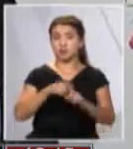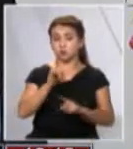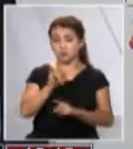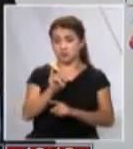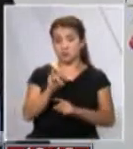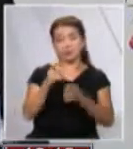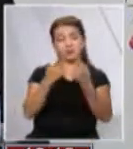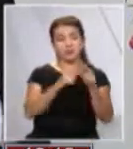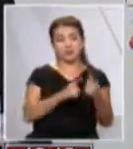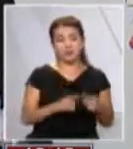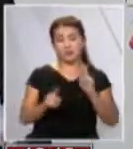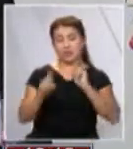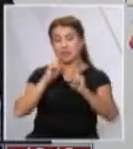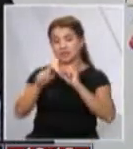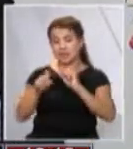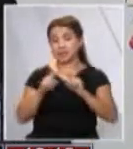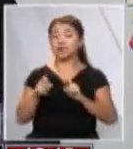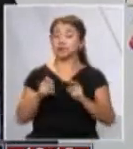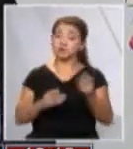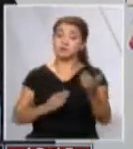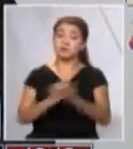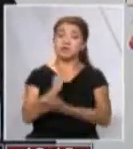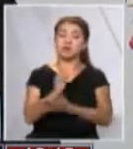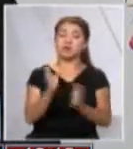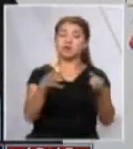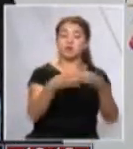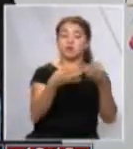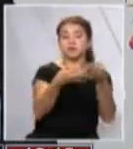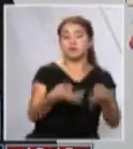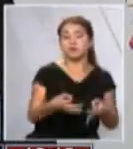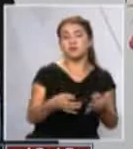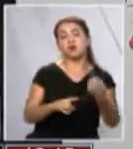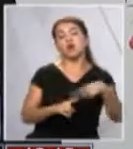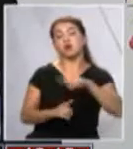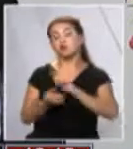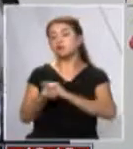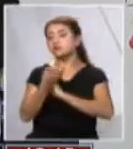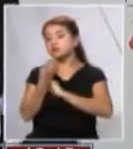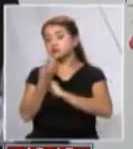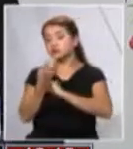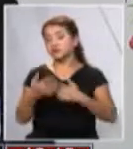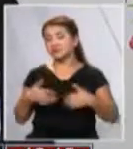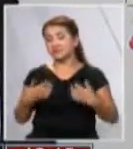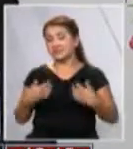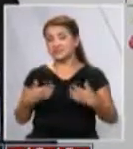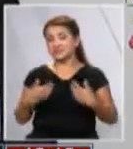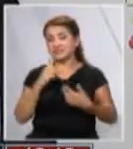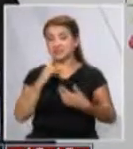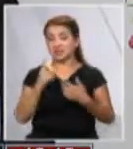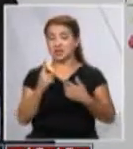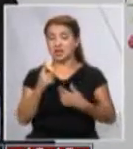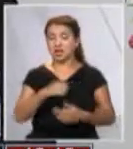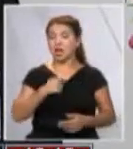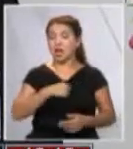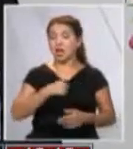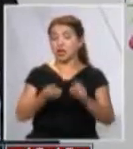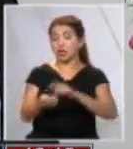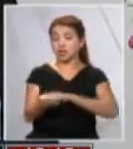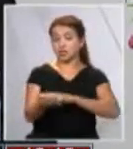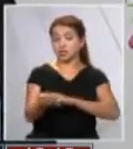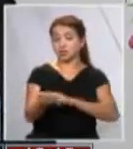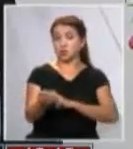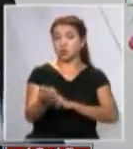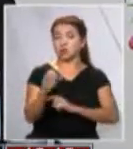diversas aristas, diversas críticas que se han desprendido desde el oficialismo a las reacciones que ha tenido el gobierno y también a la actitud que tuvo Sebastián Dávalos en